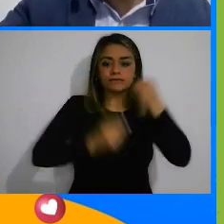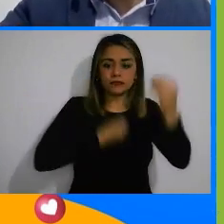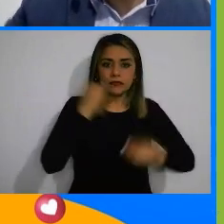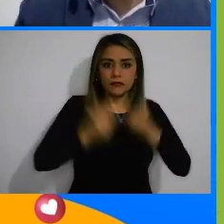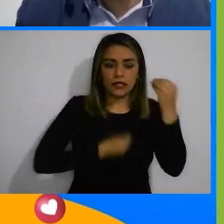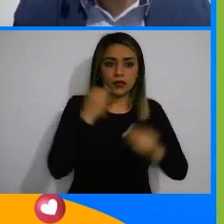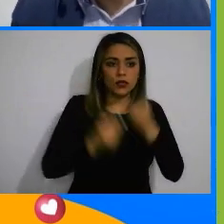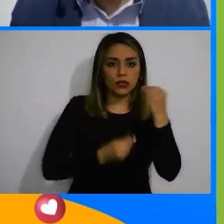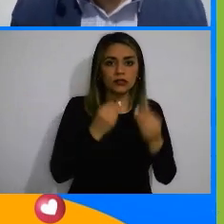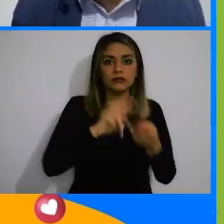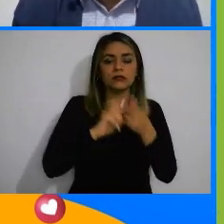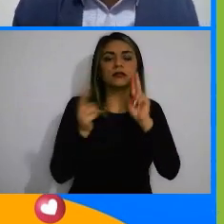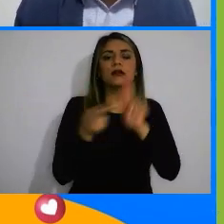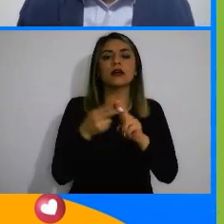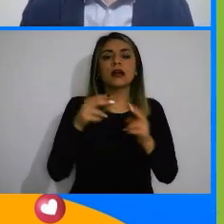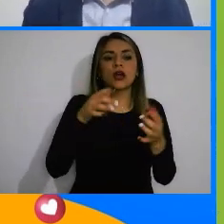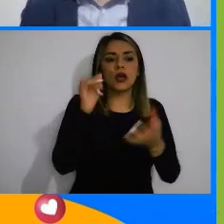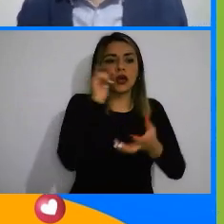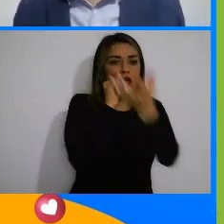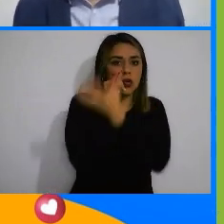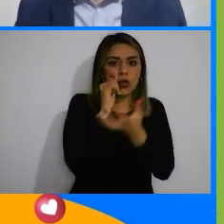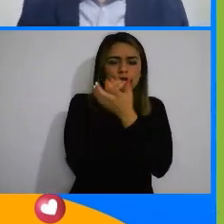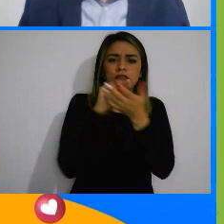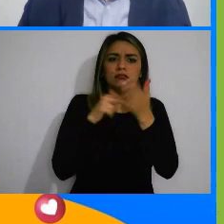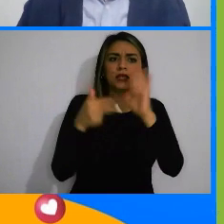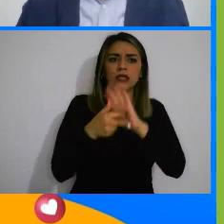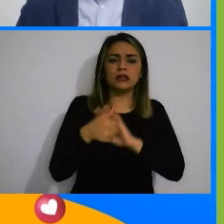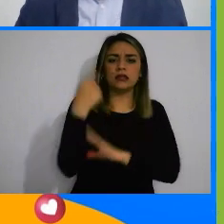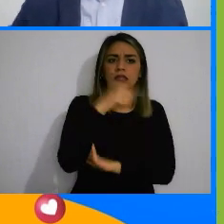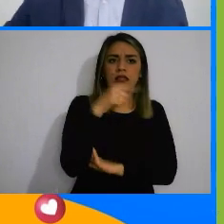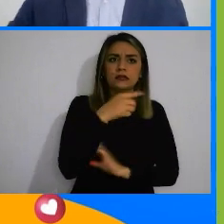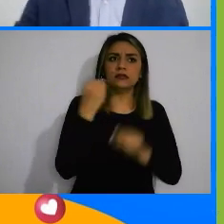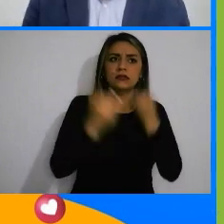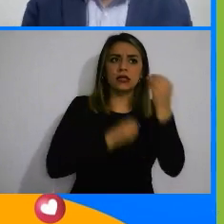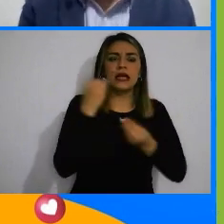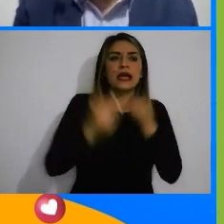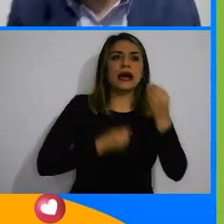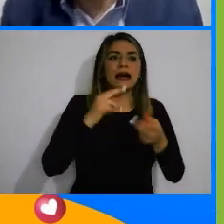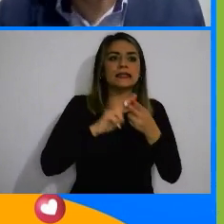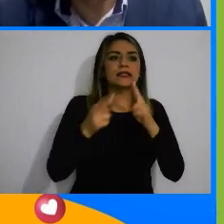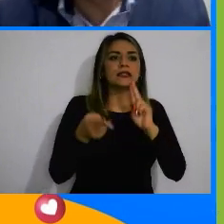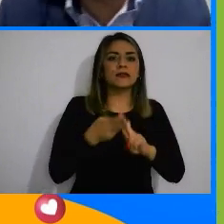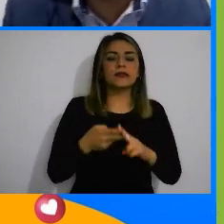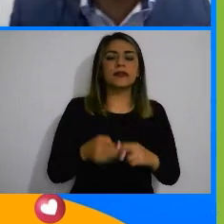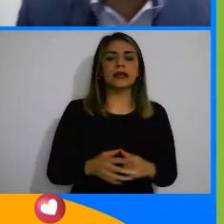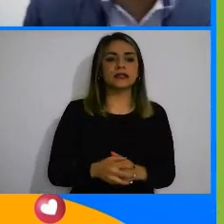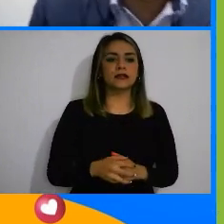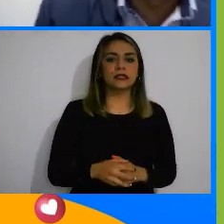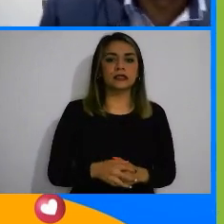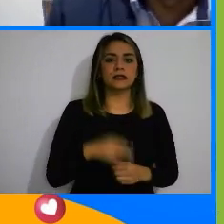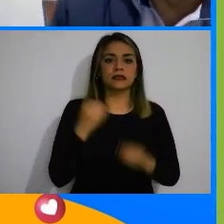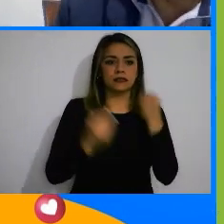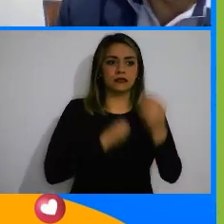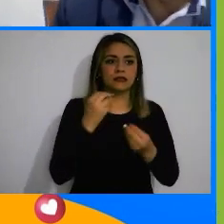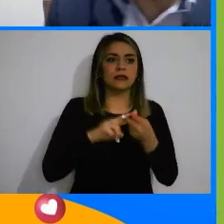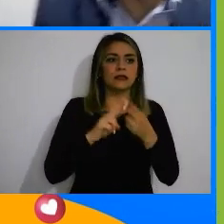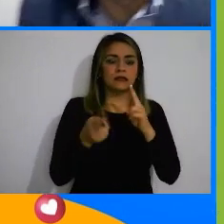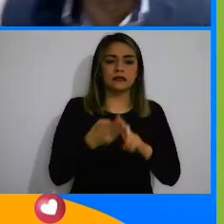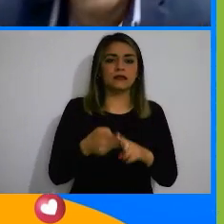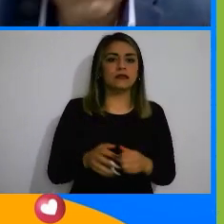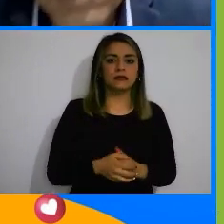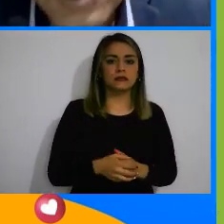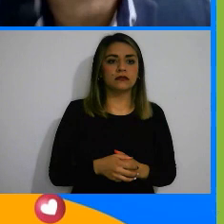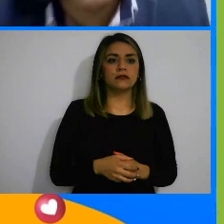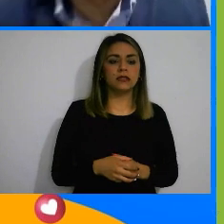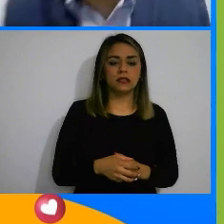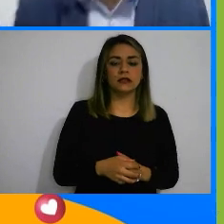la ecología, que es el ecosistema. La definición, si ustedes buscan en internet, en sus libros, en sus bibliotecas, en la casa, la